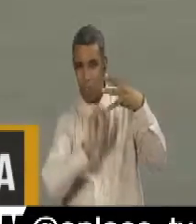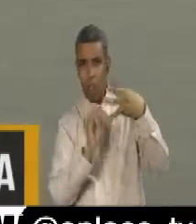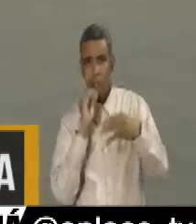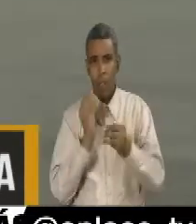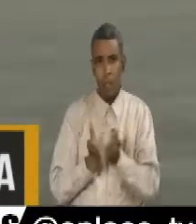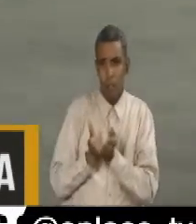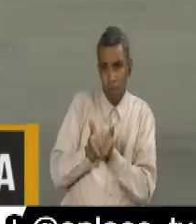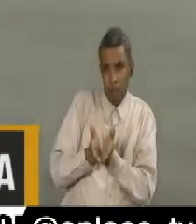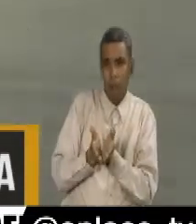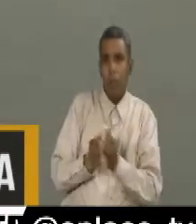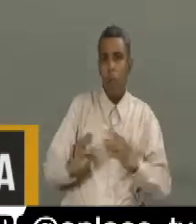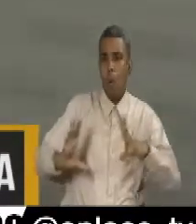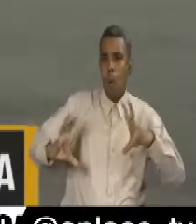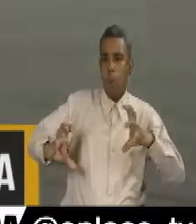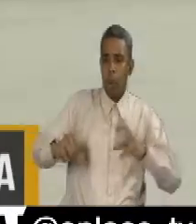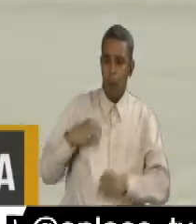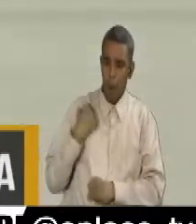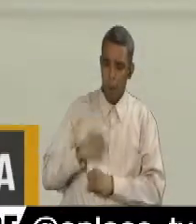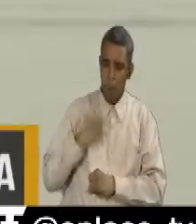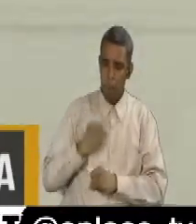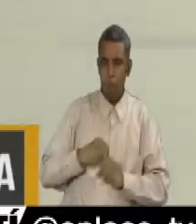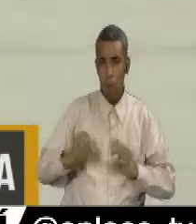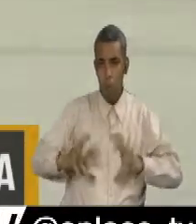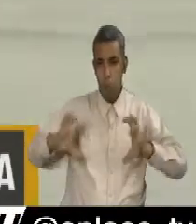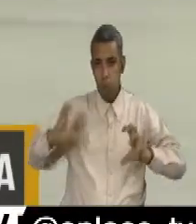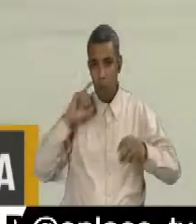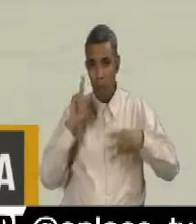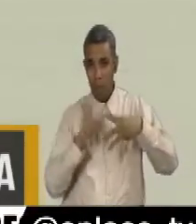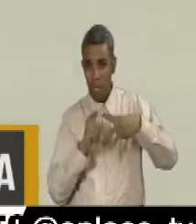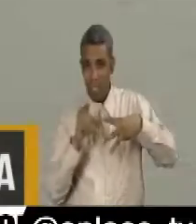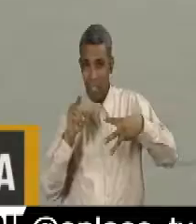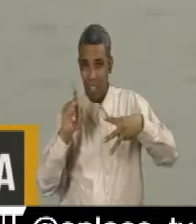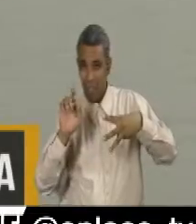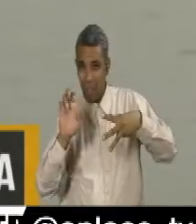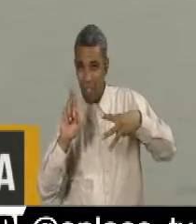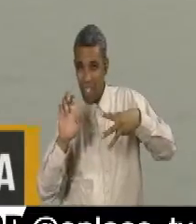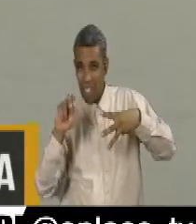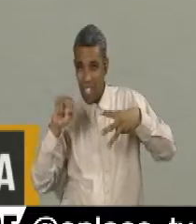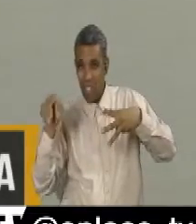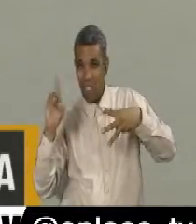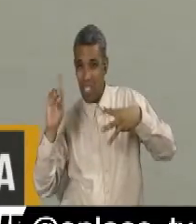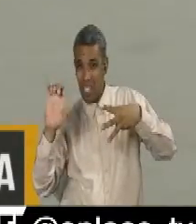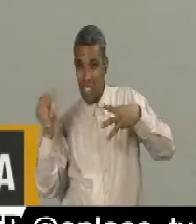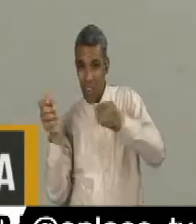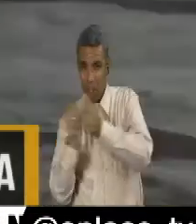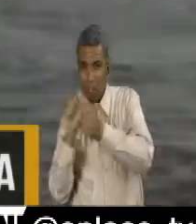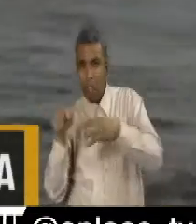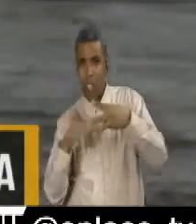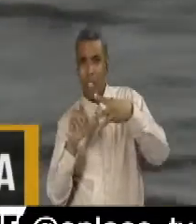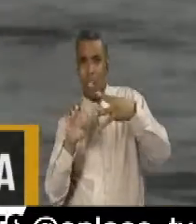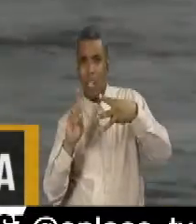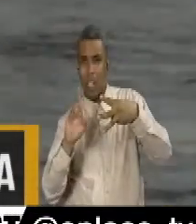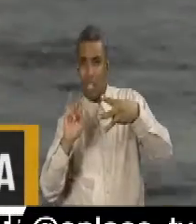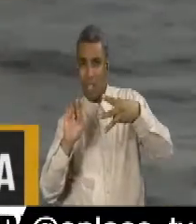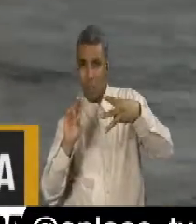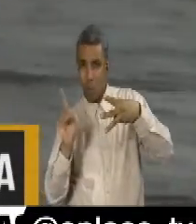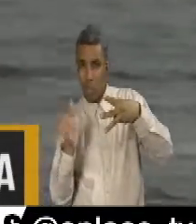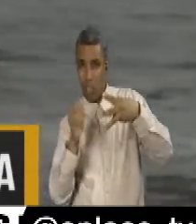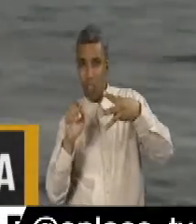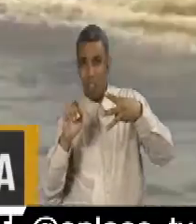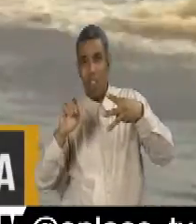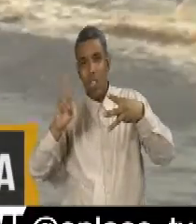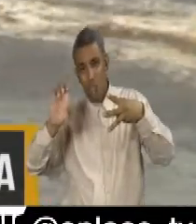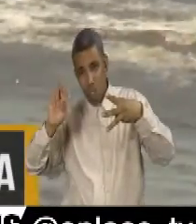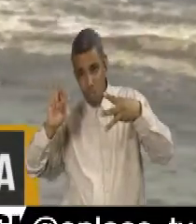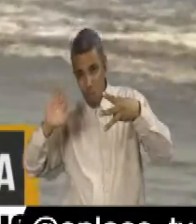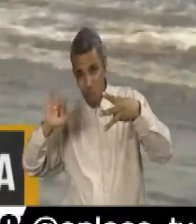inflables, la dupla de Bernardo Montoya y Diego Murillo fueron los más rápidos, seguidos por Eduardo Suárez y Doris Díaz. Los terceros en cruzar